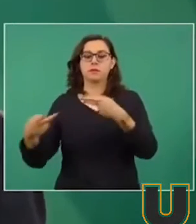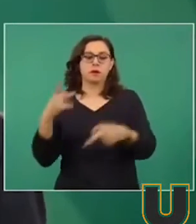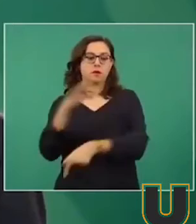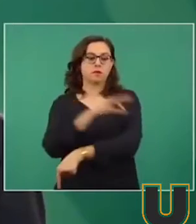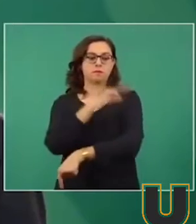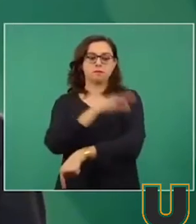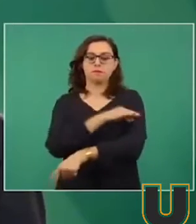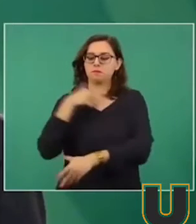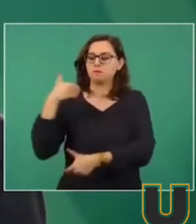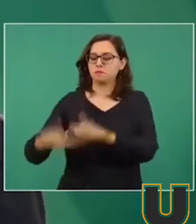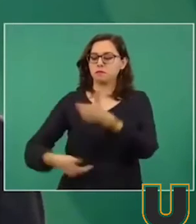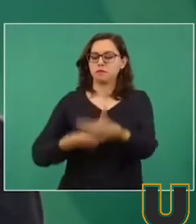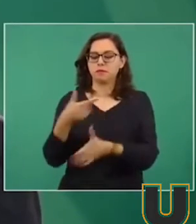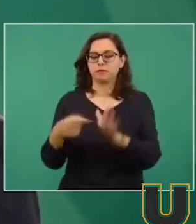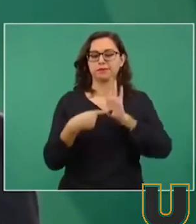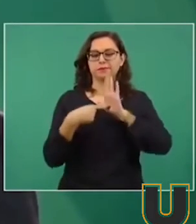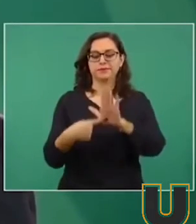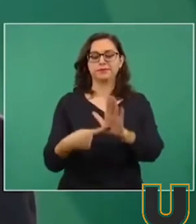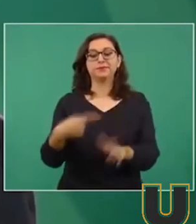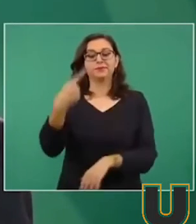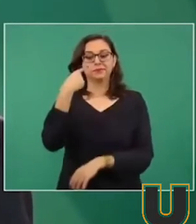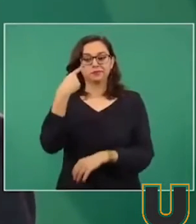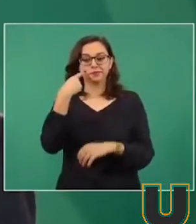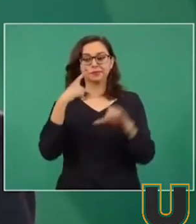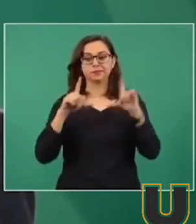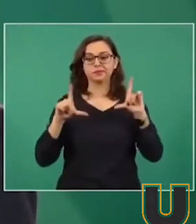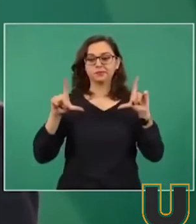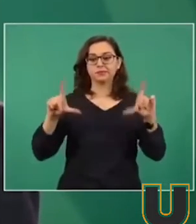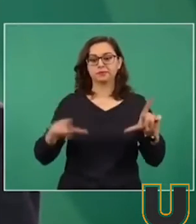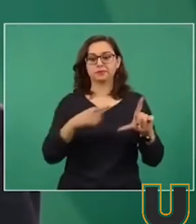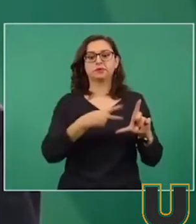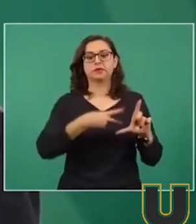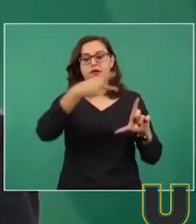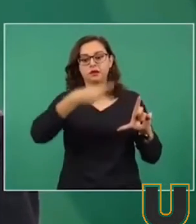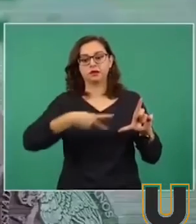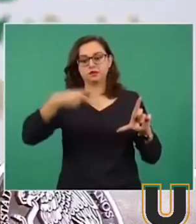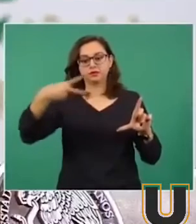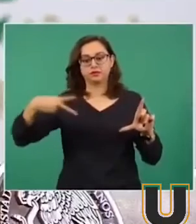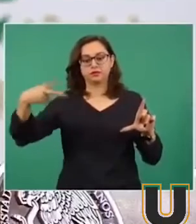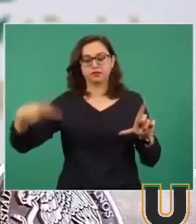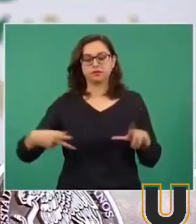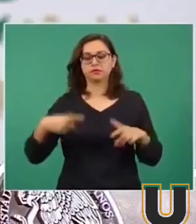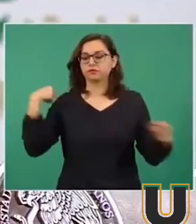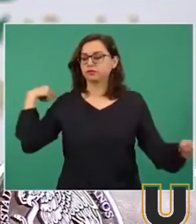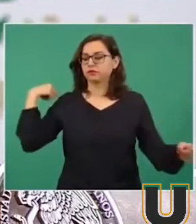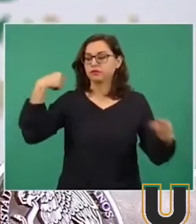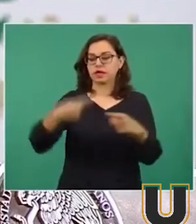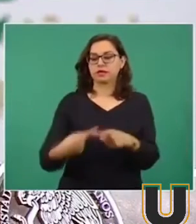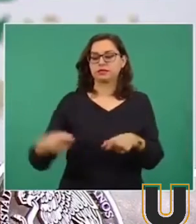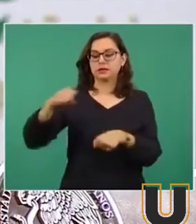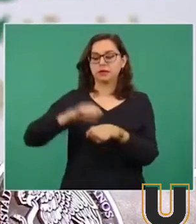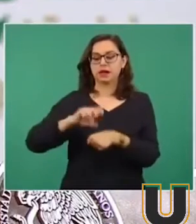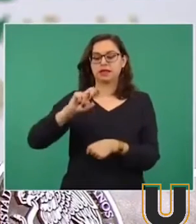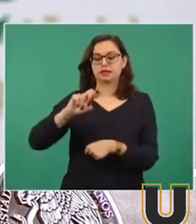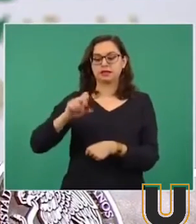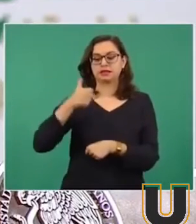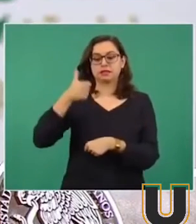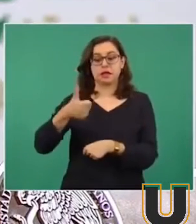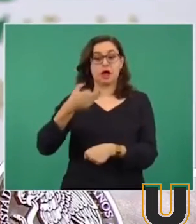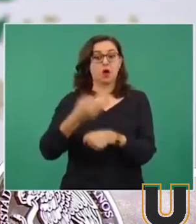a ver la primera imagen, que es nuestra curva epidémica de agregación semanal, con corte a la semana 36, cuando vivimos la semana